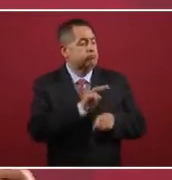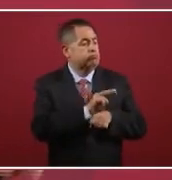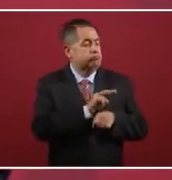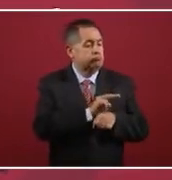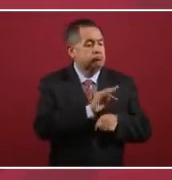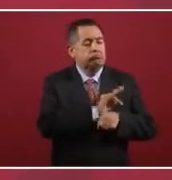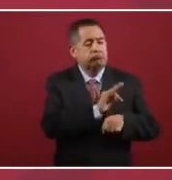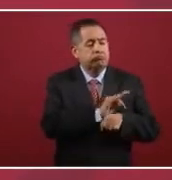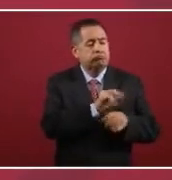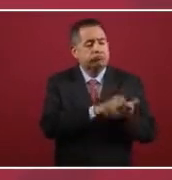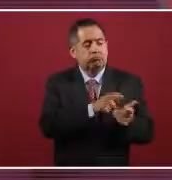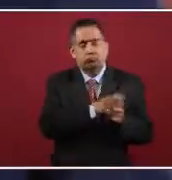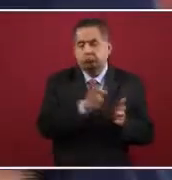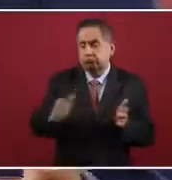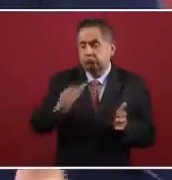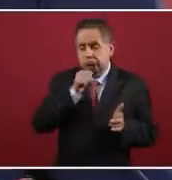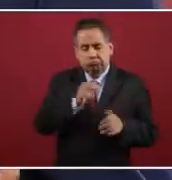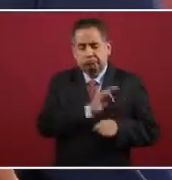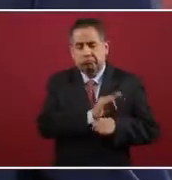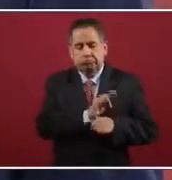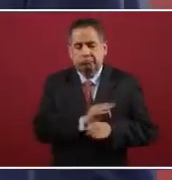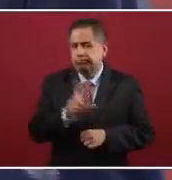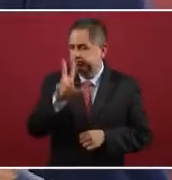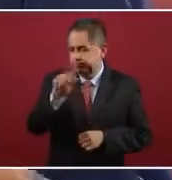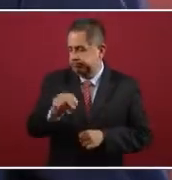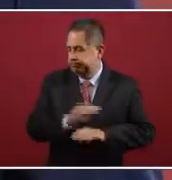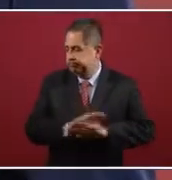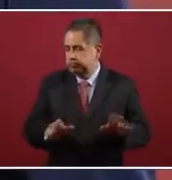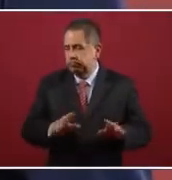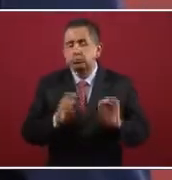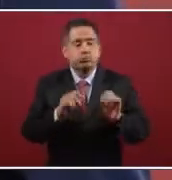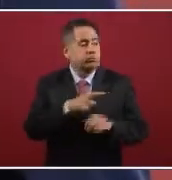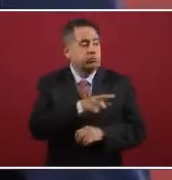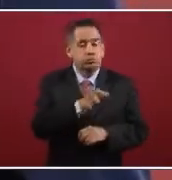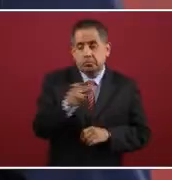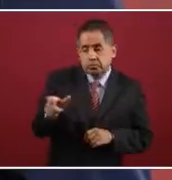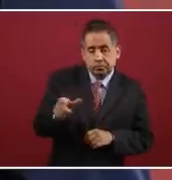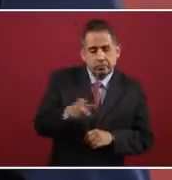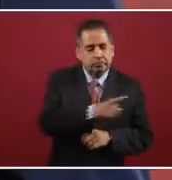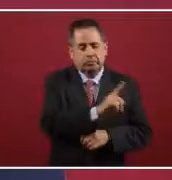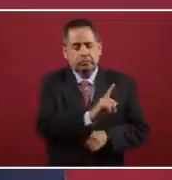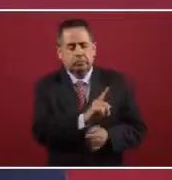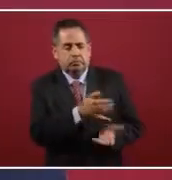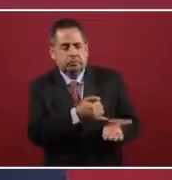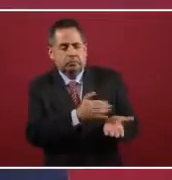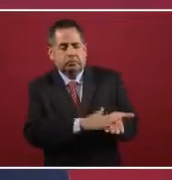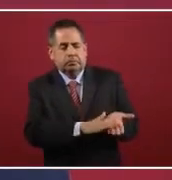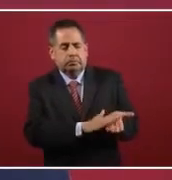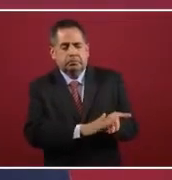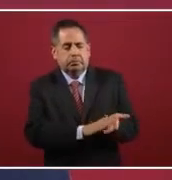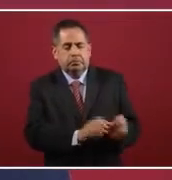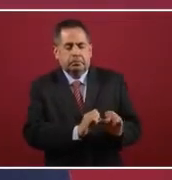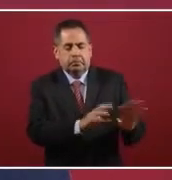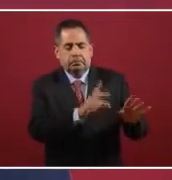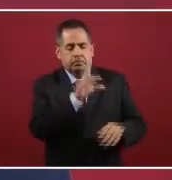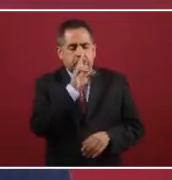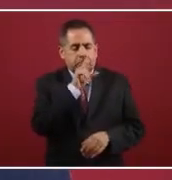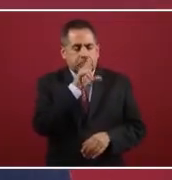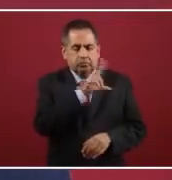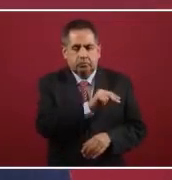que no pagan o se les condonan los impuestos.